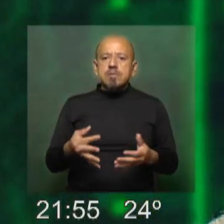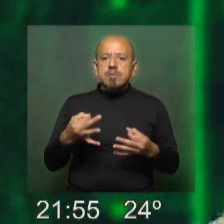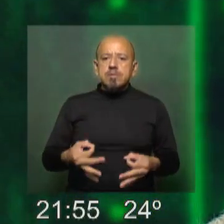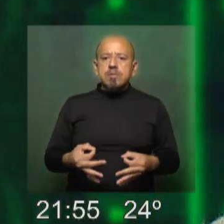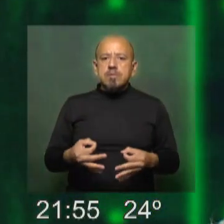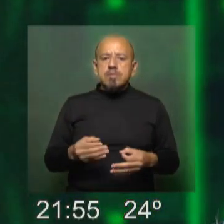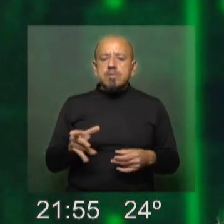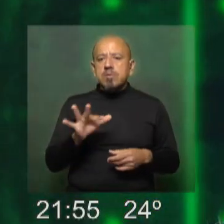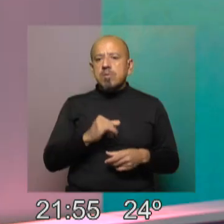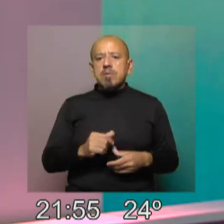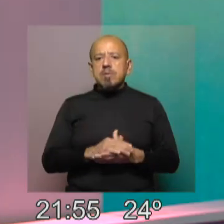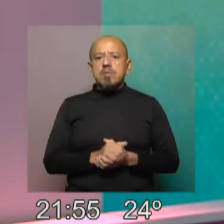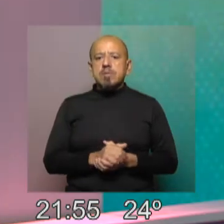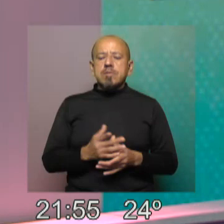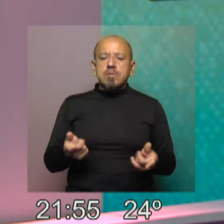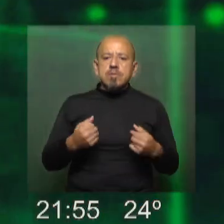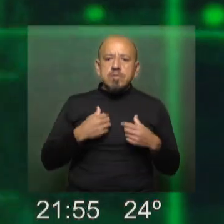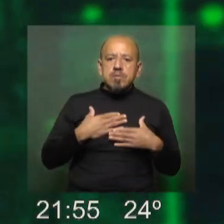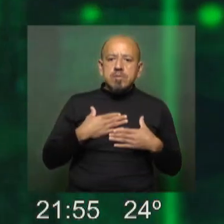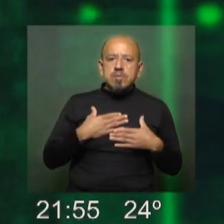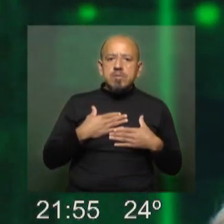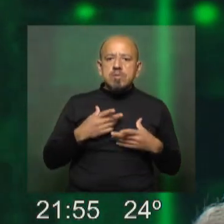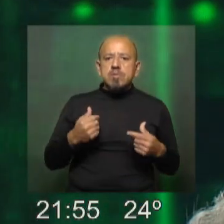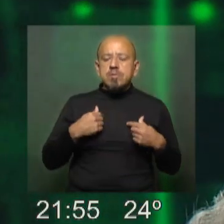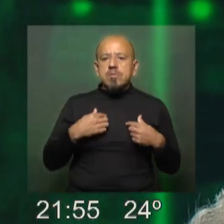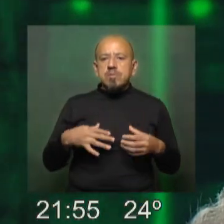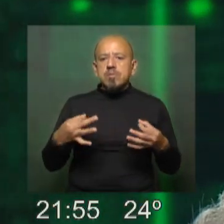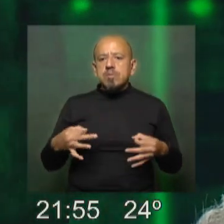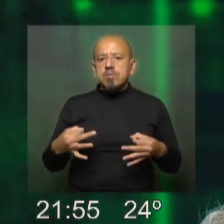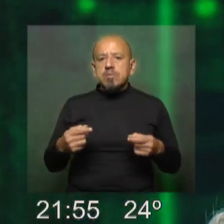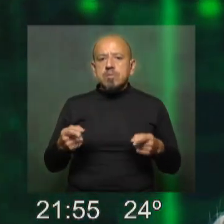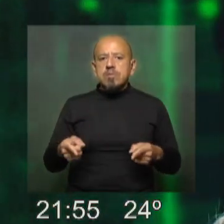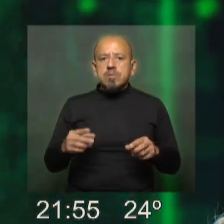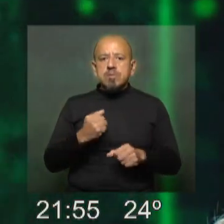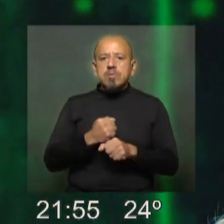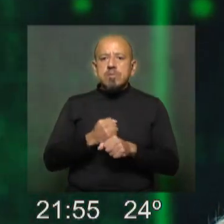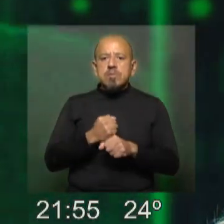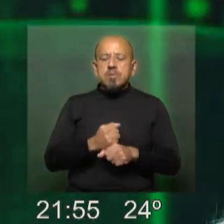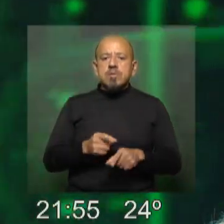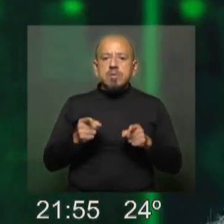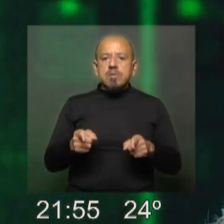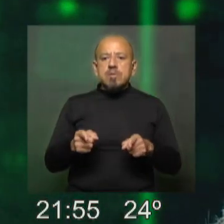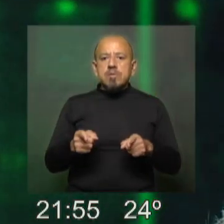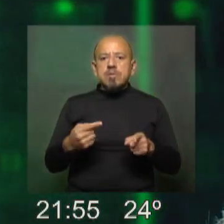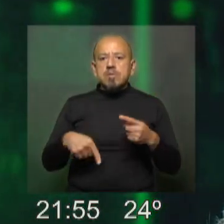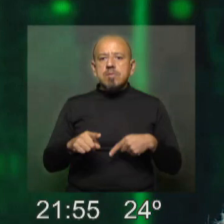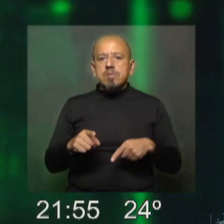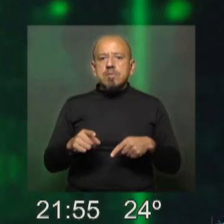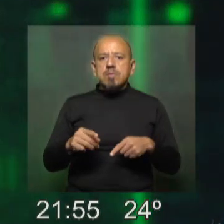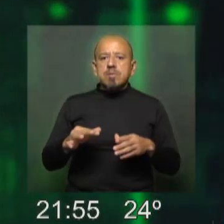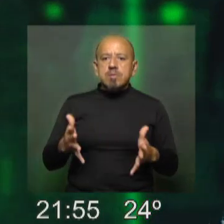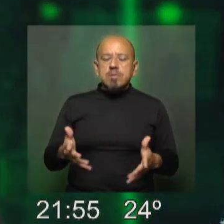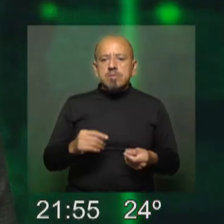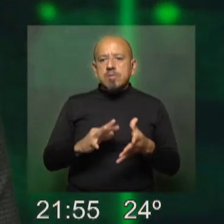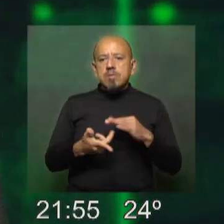tango todos los días. No. Y nosotros particularmente tenemos la suerte de trabajar en eso, de eso también. Entonces, bueno, es una